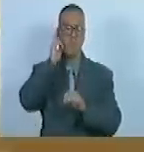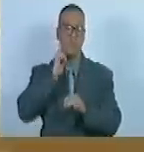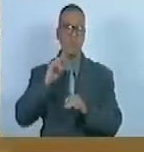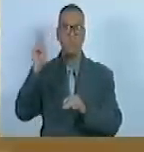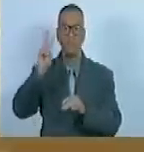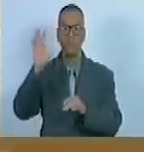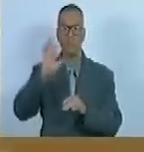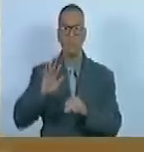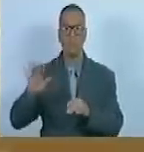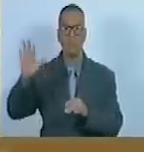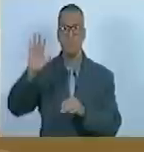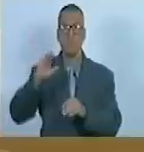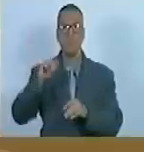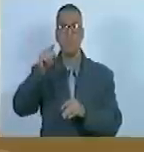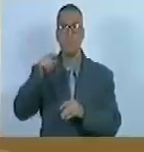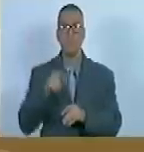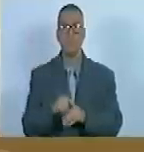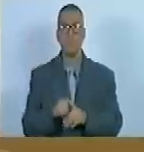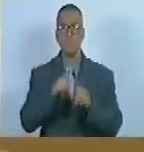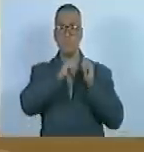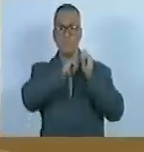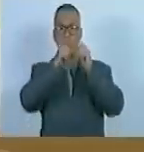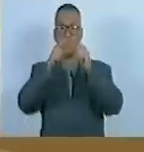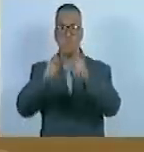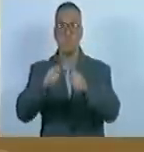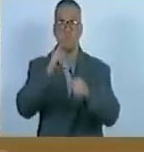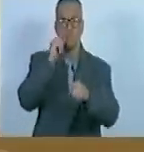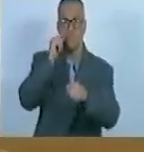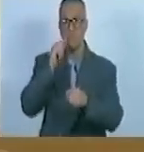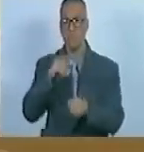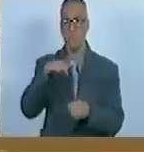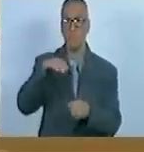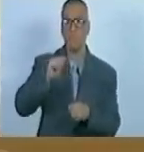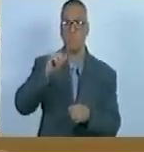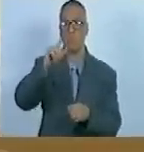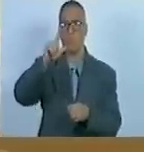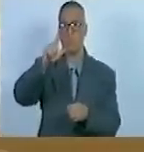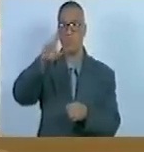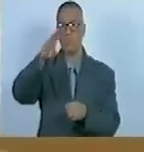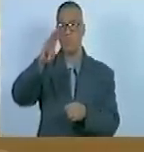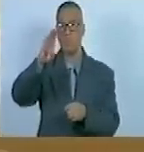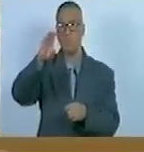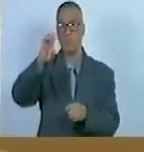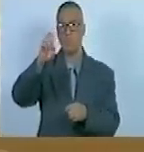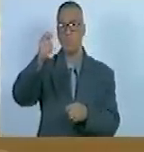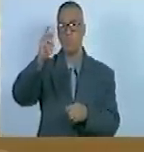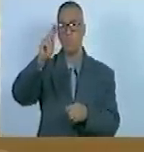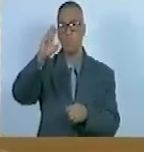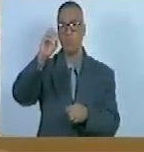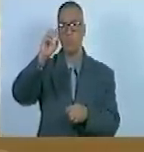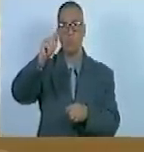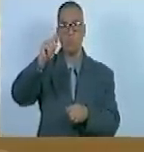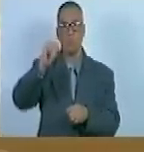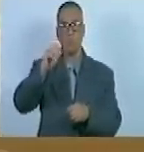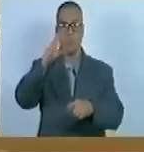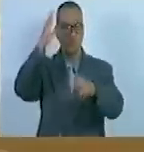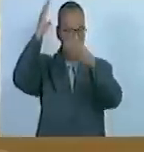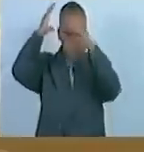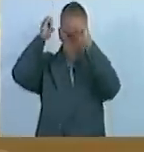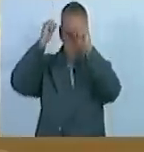República Bolivariana de Venezuela, para designar al ciudadano Alberto Efraín Castelar Padilla como